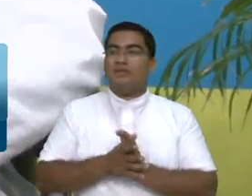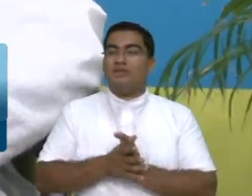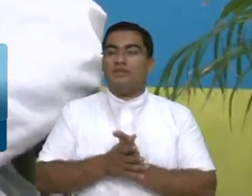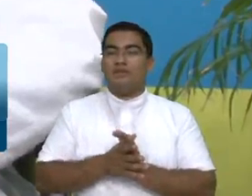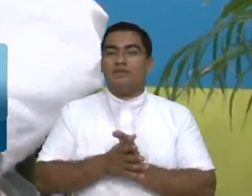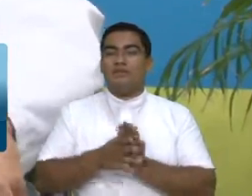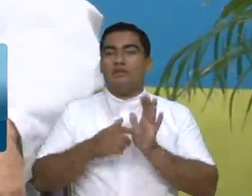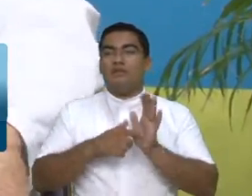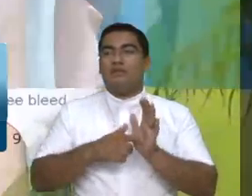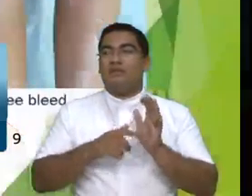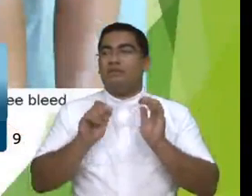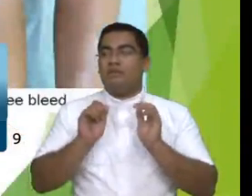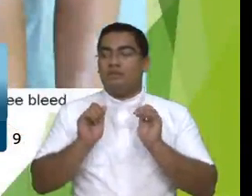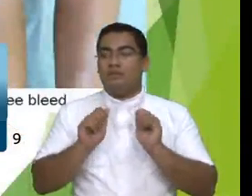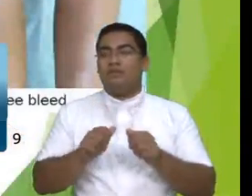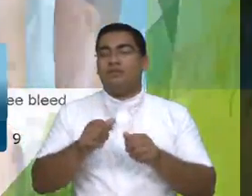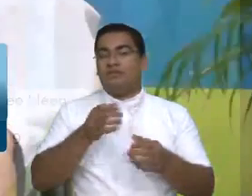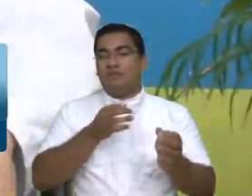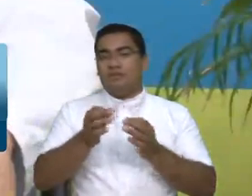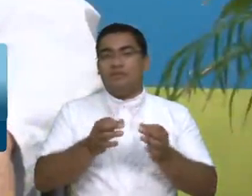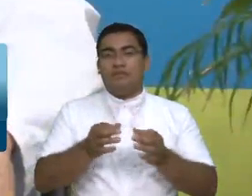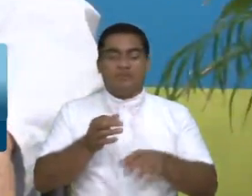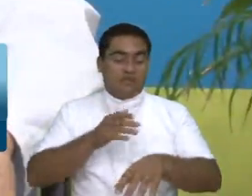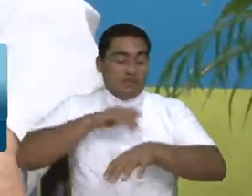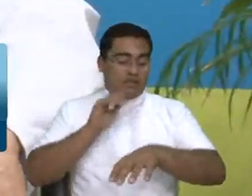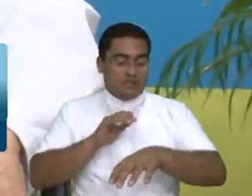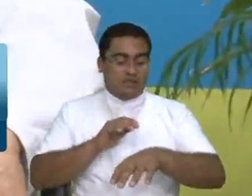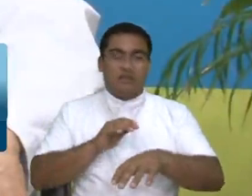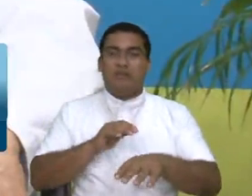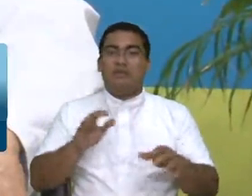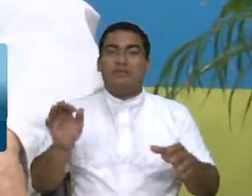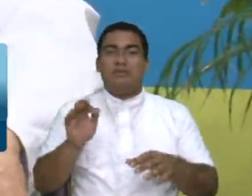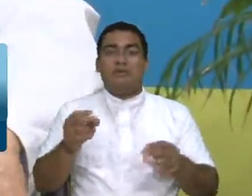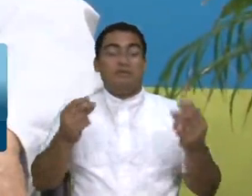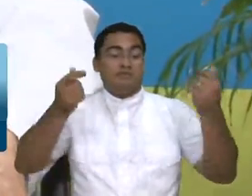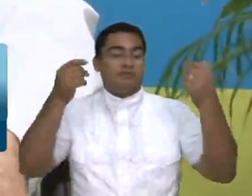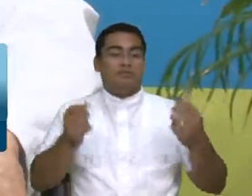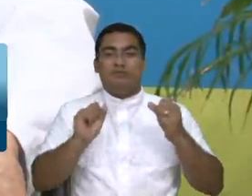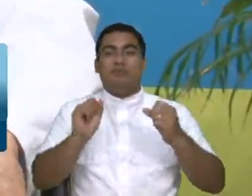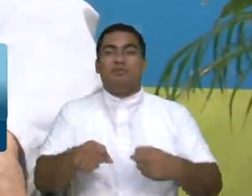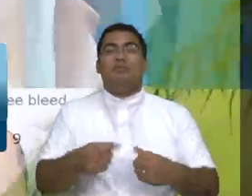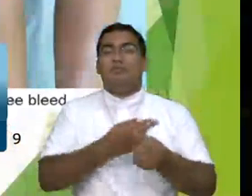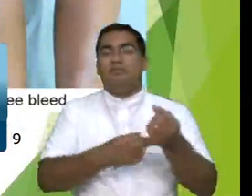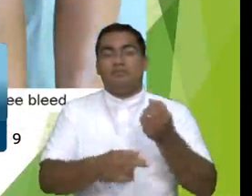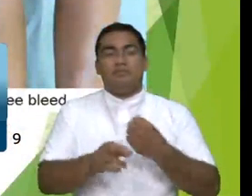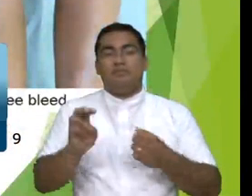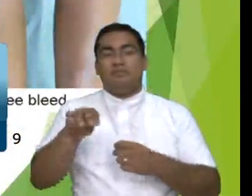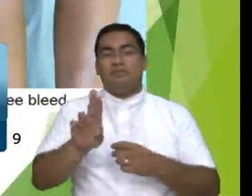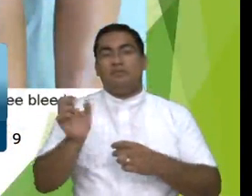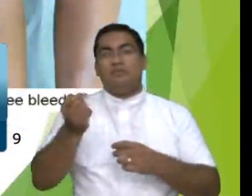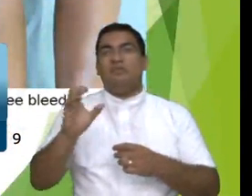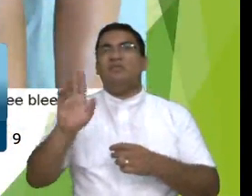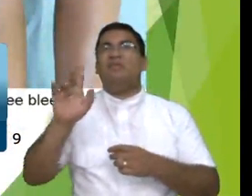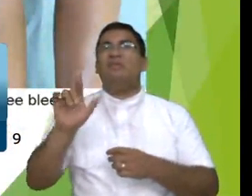cerrados como los músculos, ¿verdad? Lo que estábamos hablando ahorita. Un golpe. Y a veces hasta de forma espontánea pueden haber un sangrado muscular. Igual hay